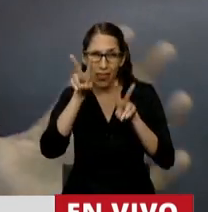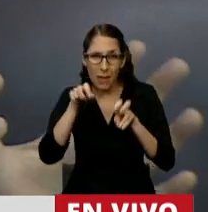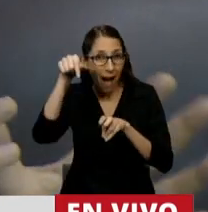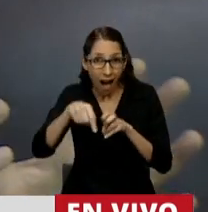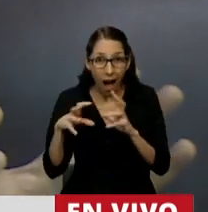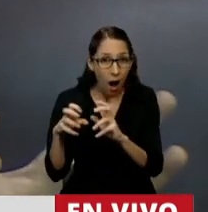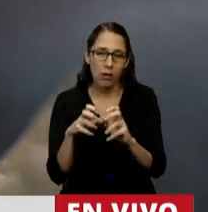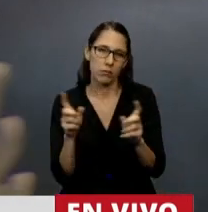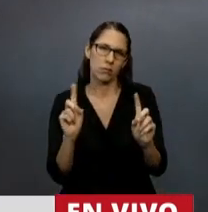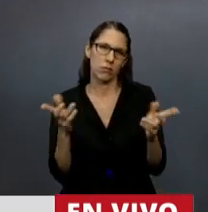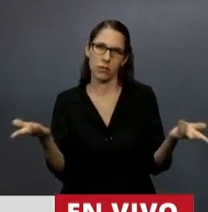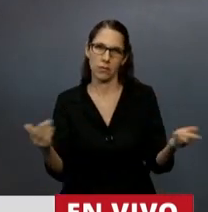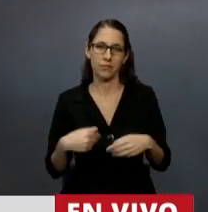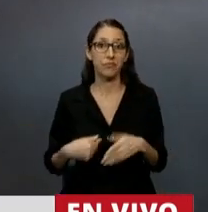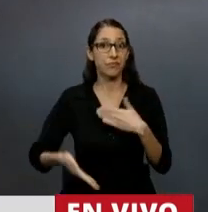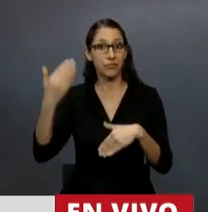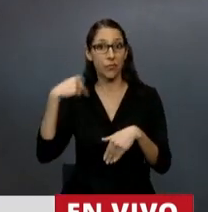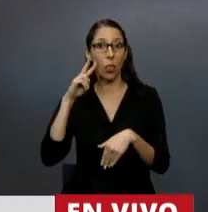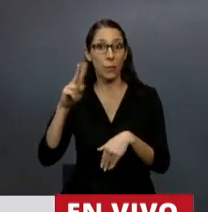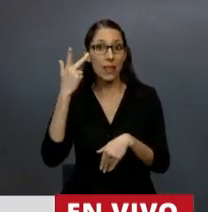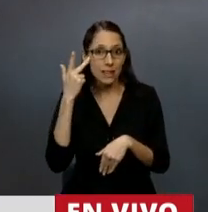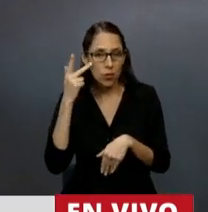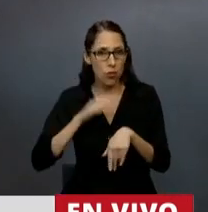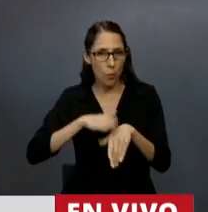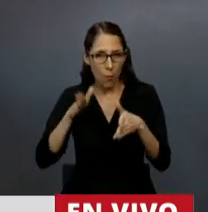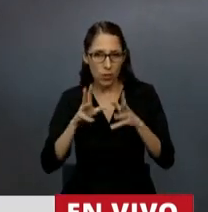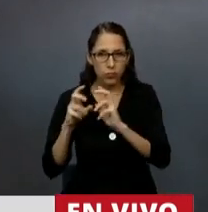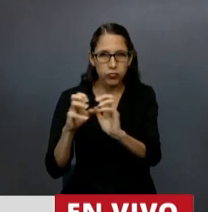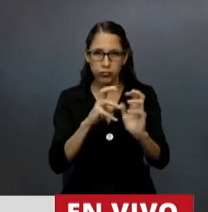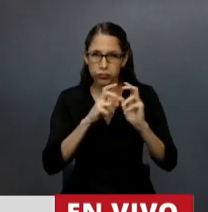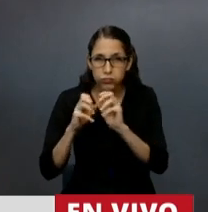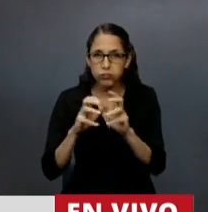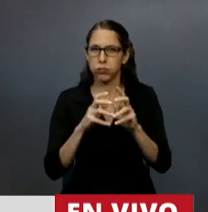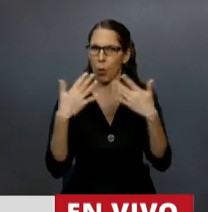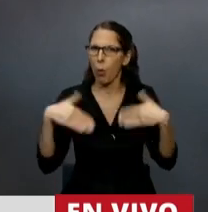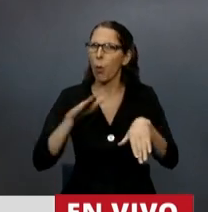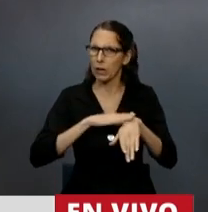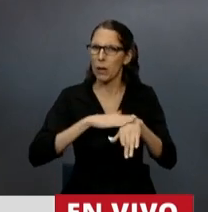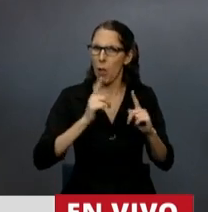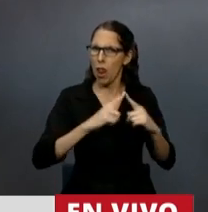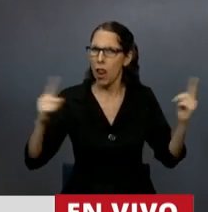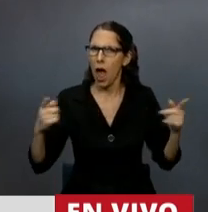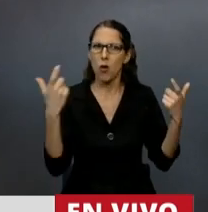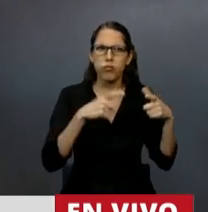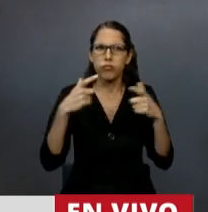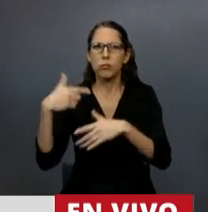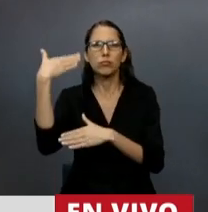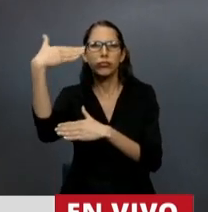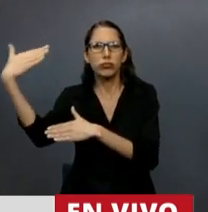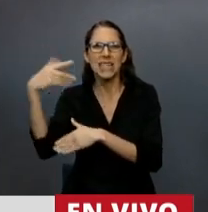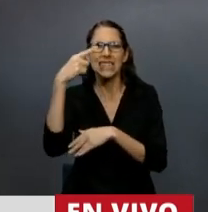En el 2018, cuando esto se trató, llevó muchísimo tiempo, 720 expositores. Hoy en